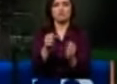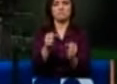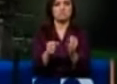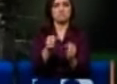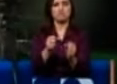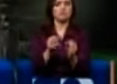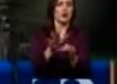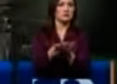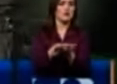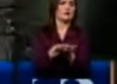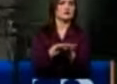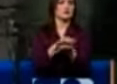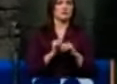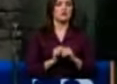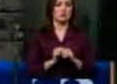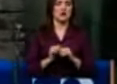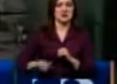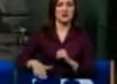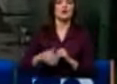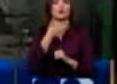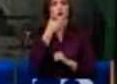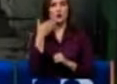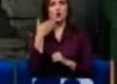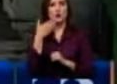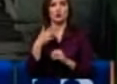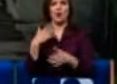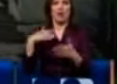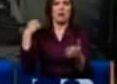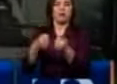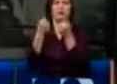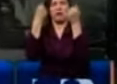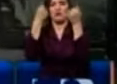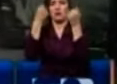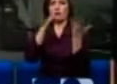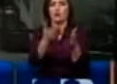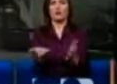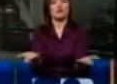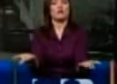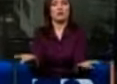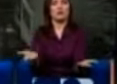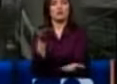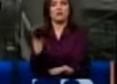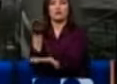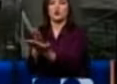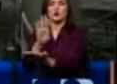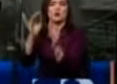más tarde a no llegar nunca. Por favor, cuídese, que seguramente gente que lo quiere lo está esperando.